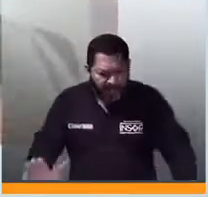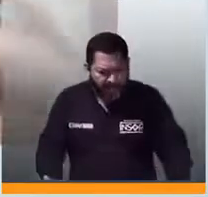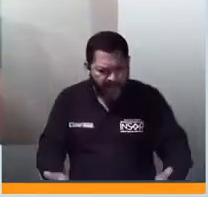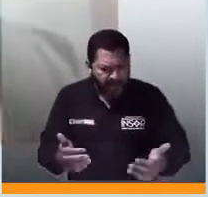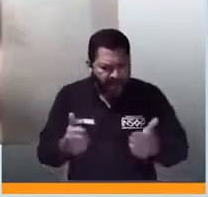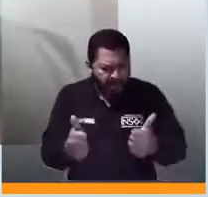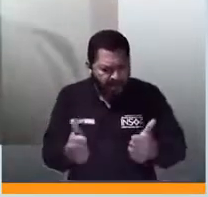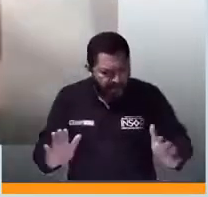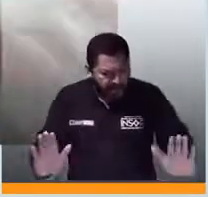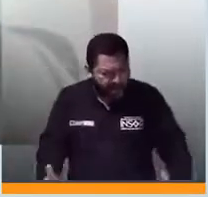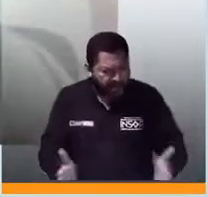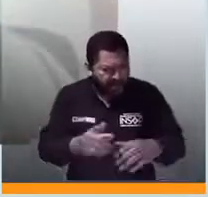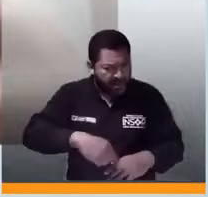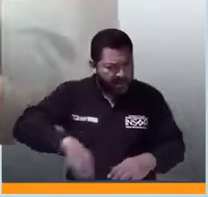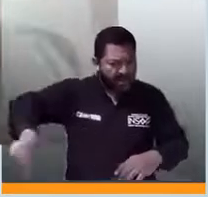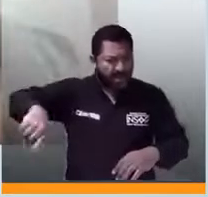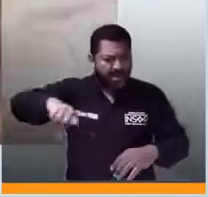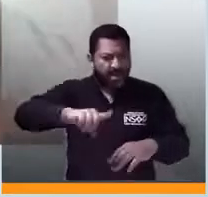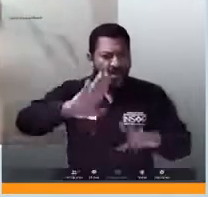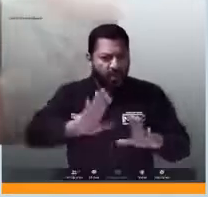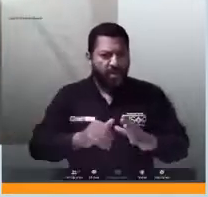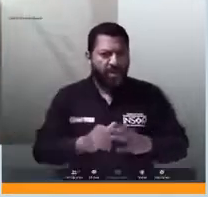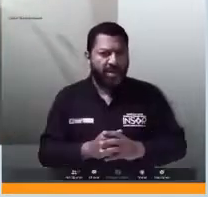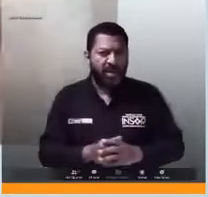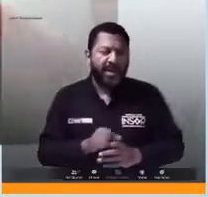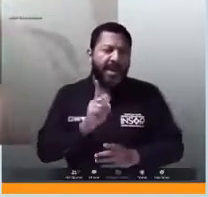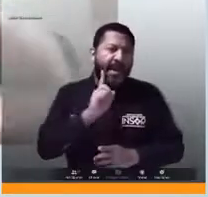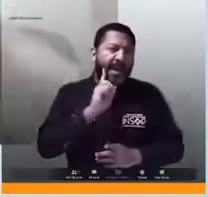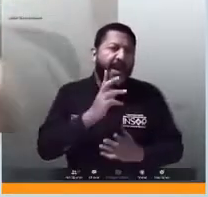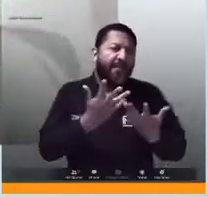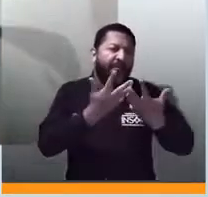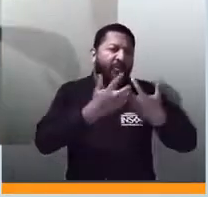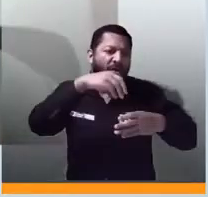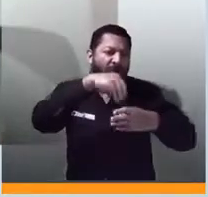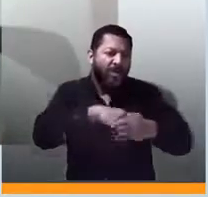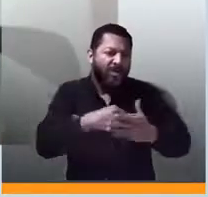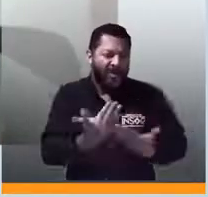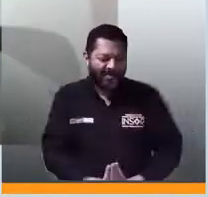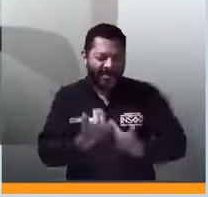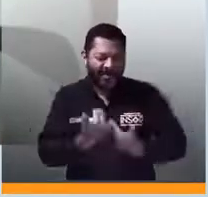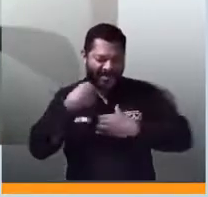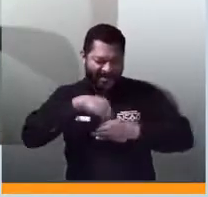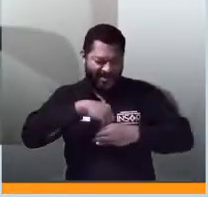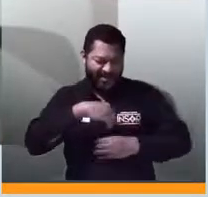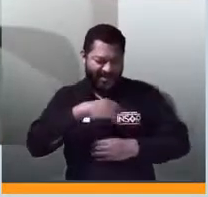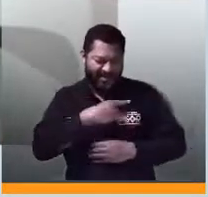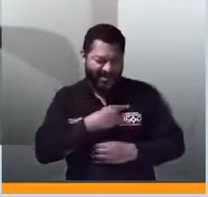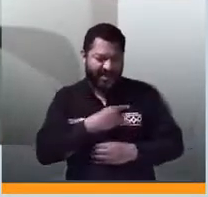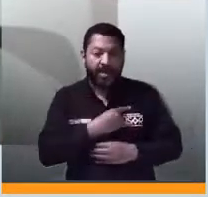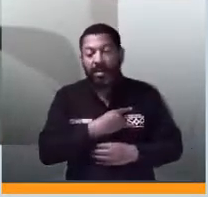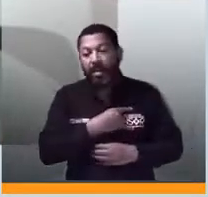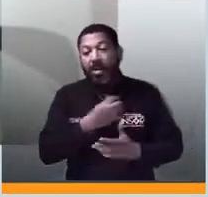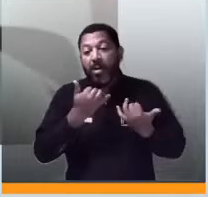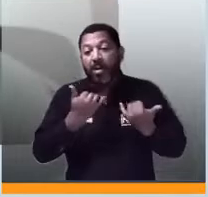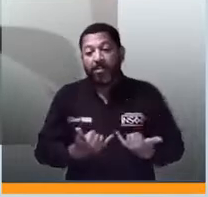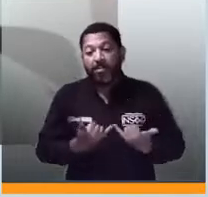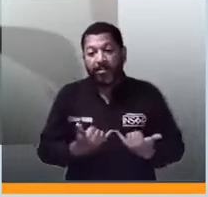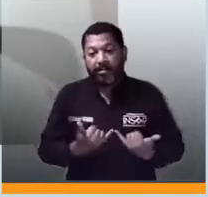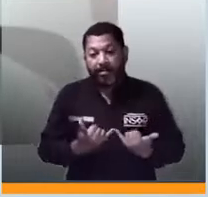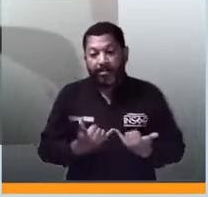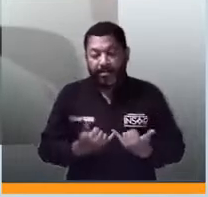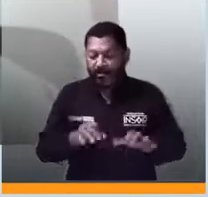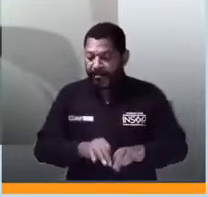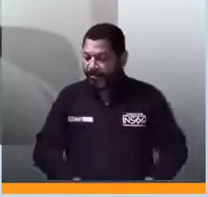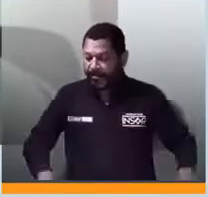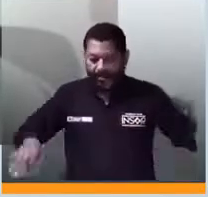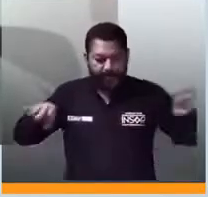muchos años ha sido una de las funciones, por así decir, en el marco de la misionalidad de la institución, yo creo que hoy recobra una